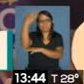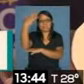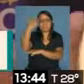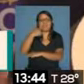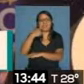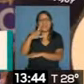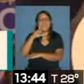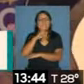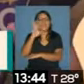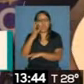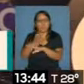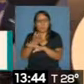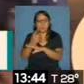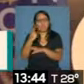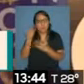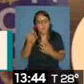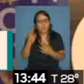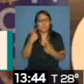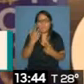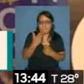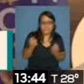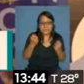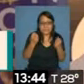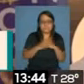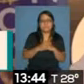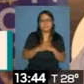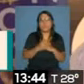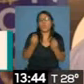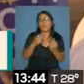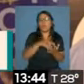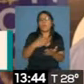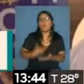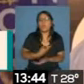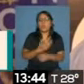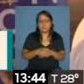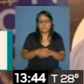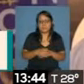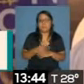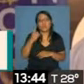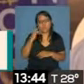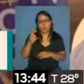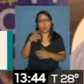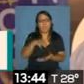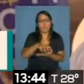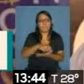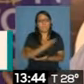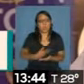y ¿cómo fue eso? ¿Hay expectativa de los empresarios? Sí, los empresarios que nos acompañaron